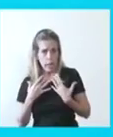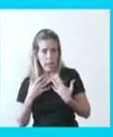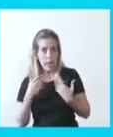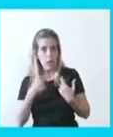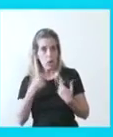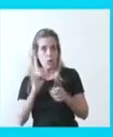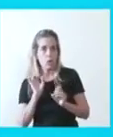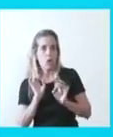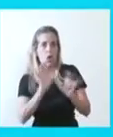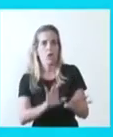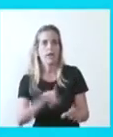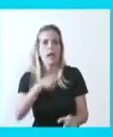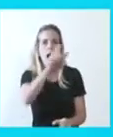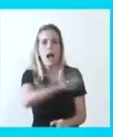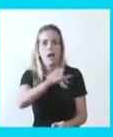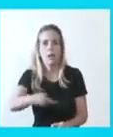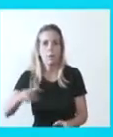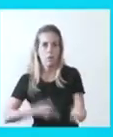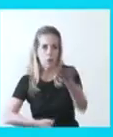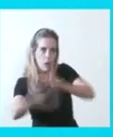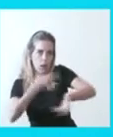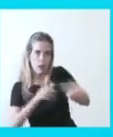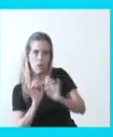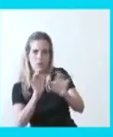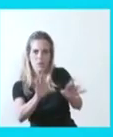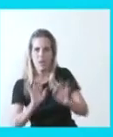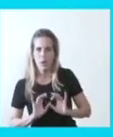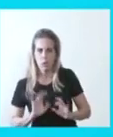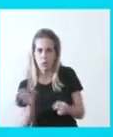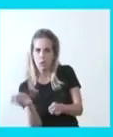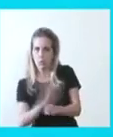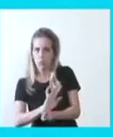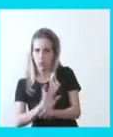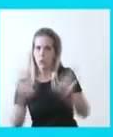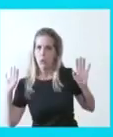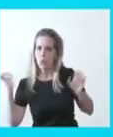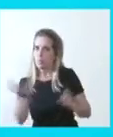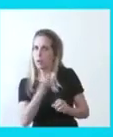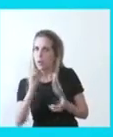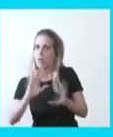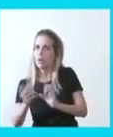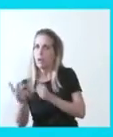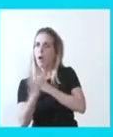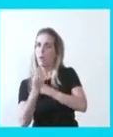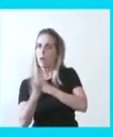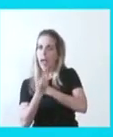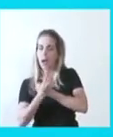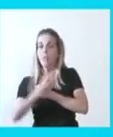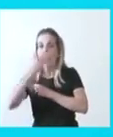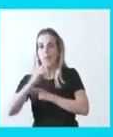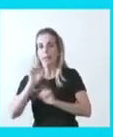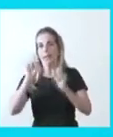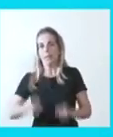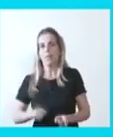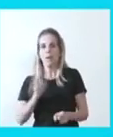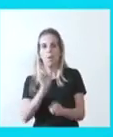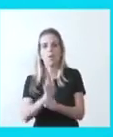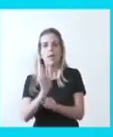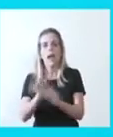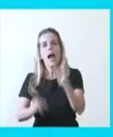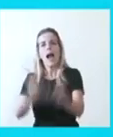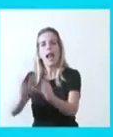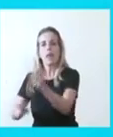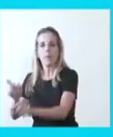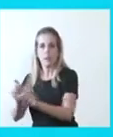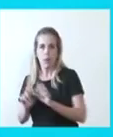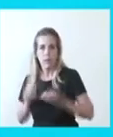otro. Y que el modo solidario es cuidarnos nosotros para cuidar a los otros. Y en